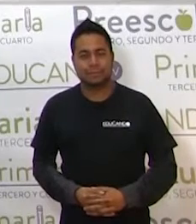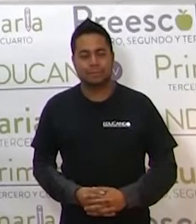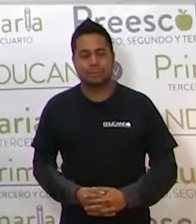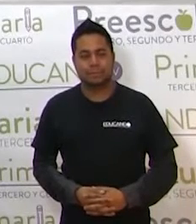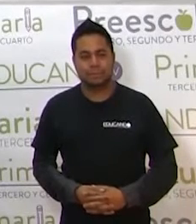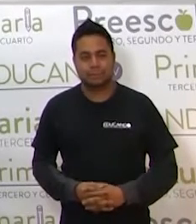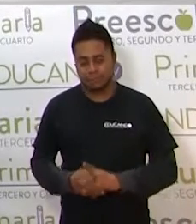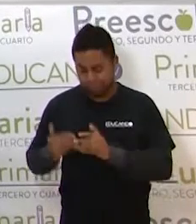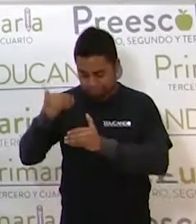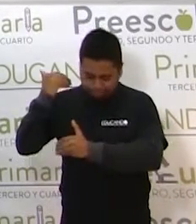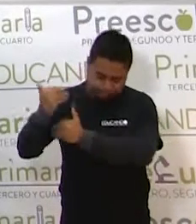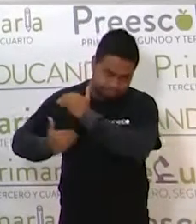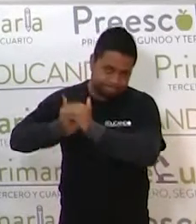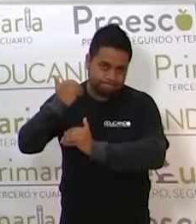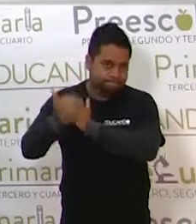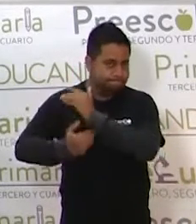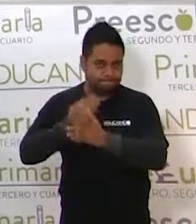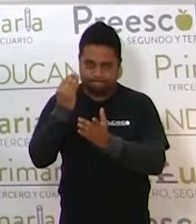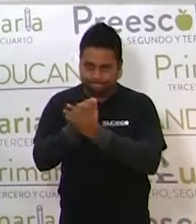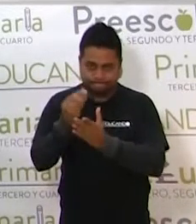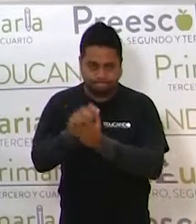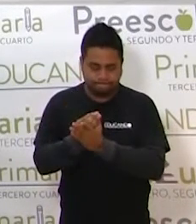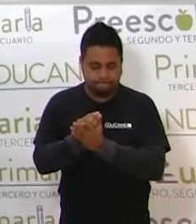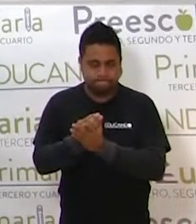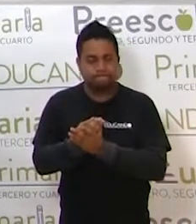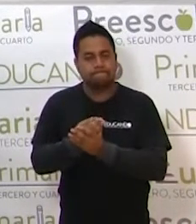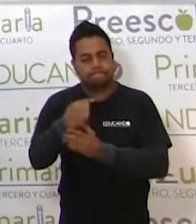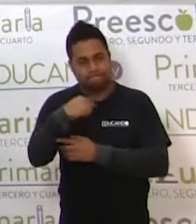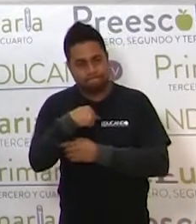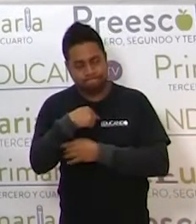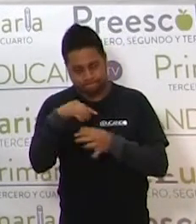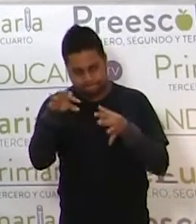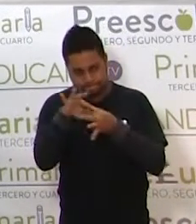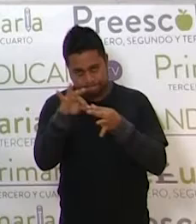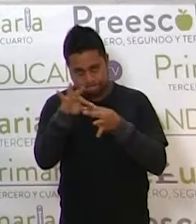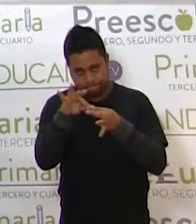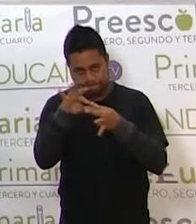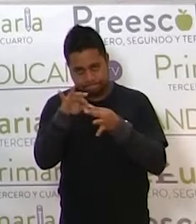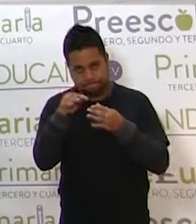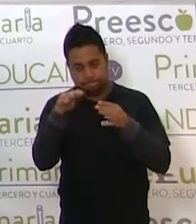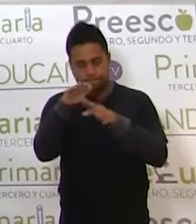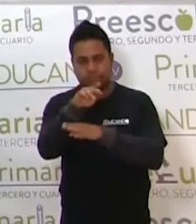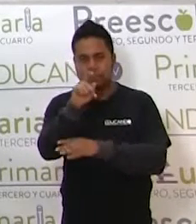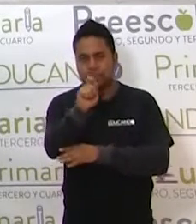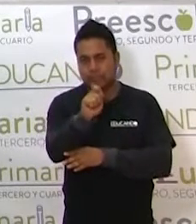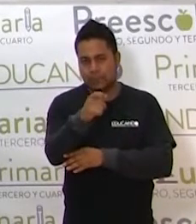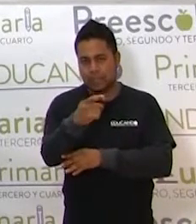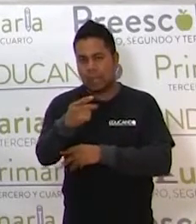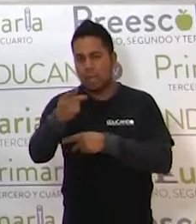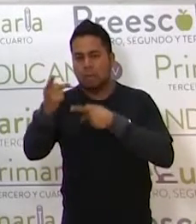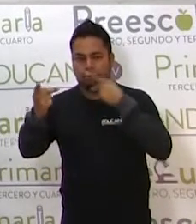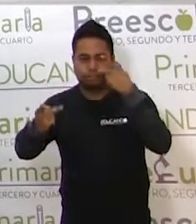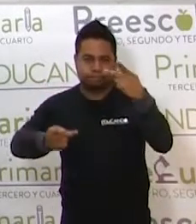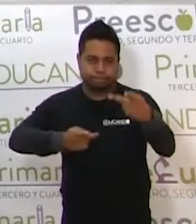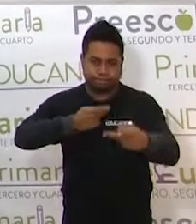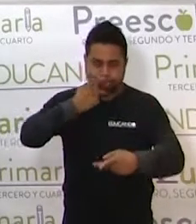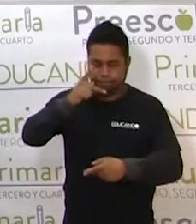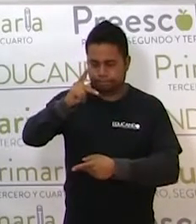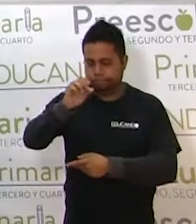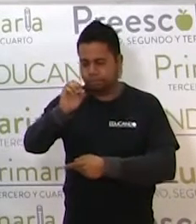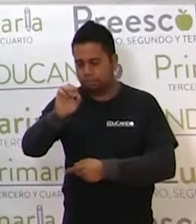a lo largo de todas estas sesiones hemos trabajado todo lo relacionado con con lo que son los poemas hablamos de sus